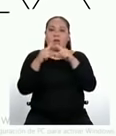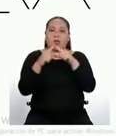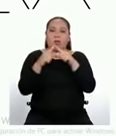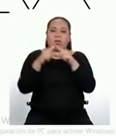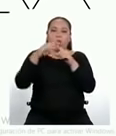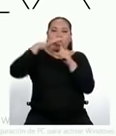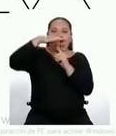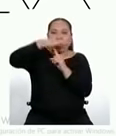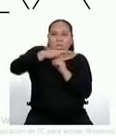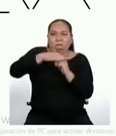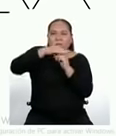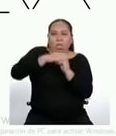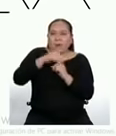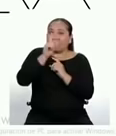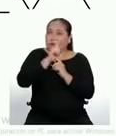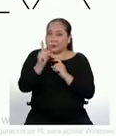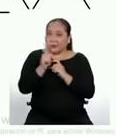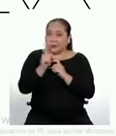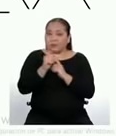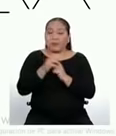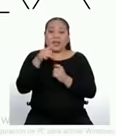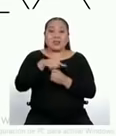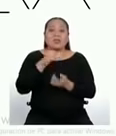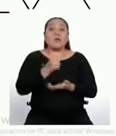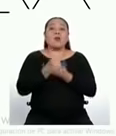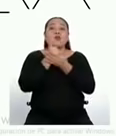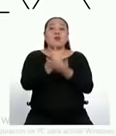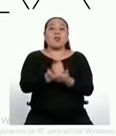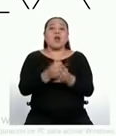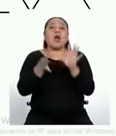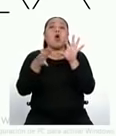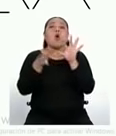forma, nos va a ayudar a poder unir